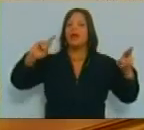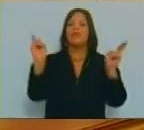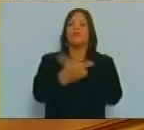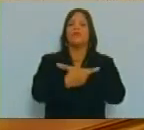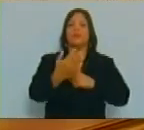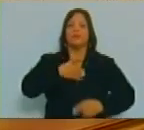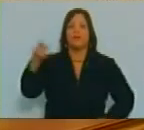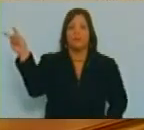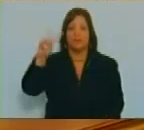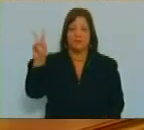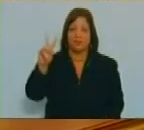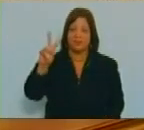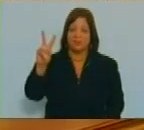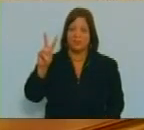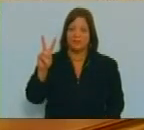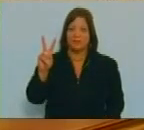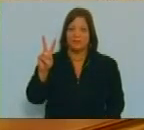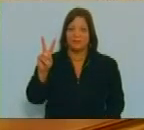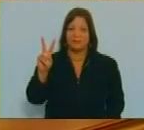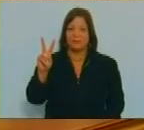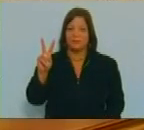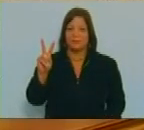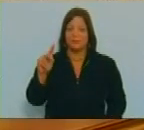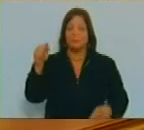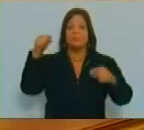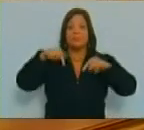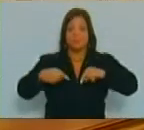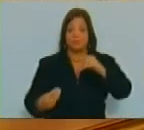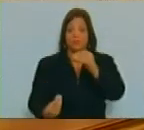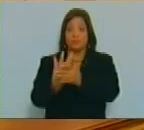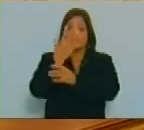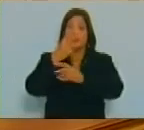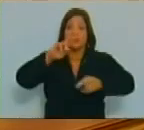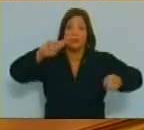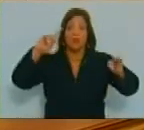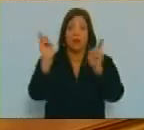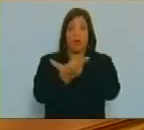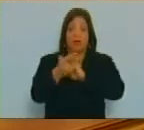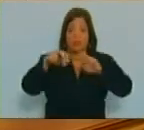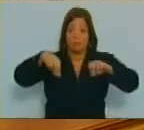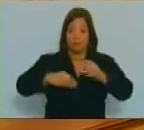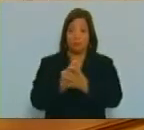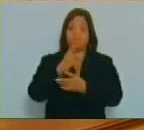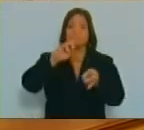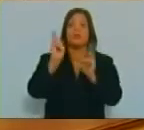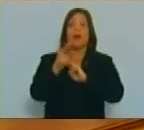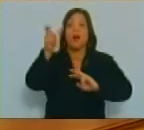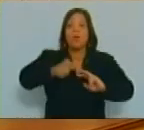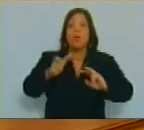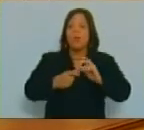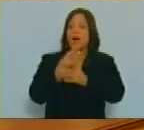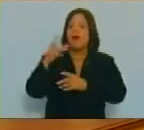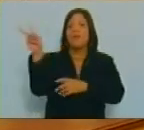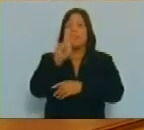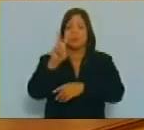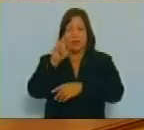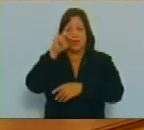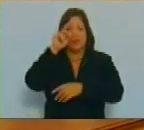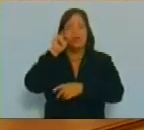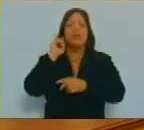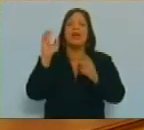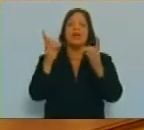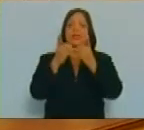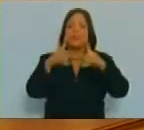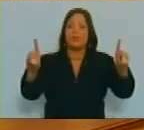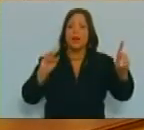república y dentro de esa refundación de la república y hacer una democracia